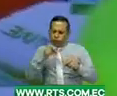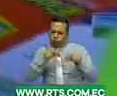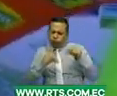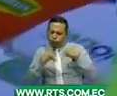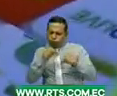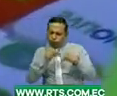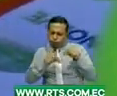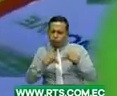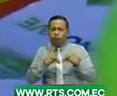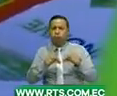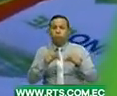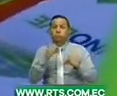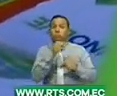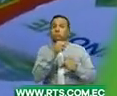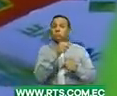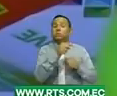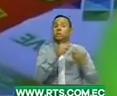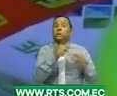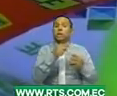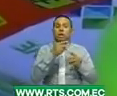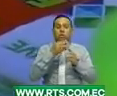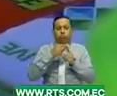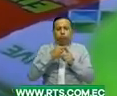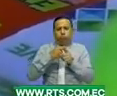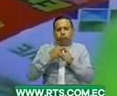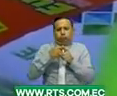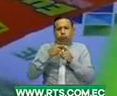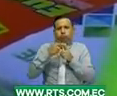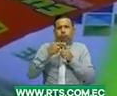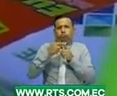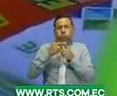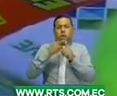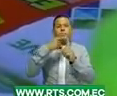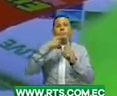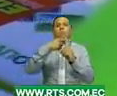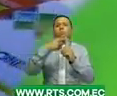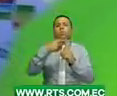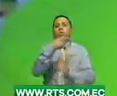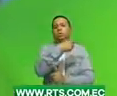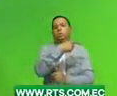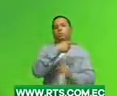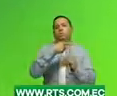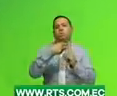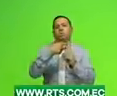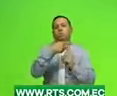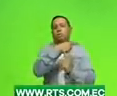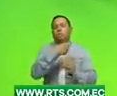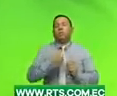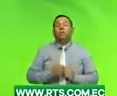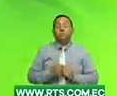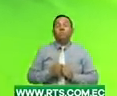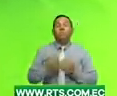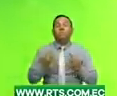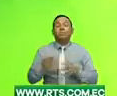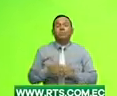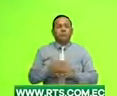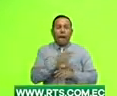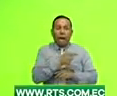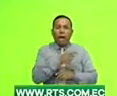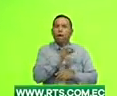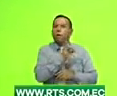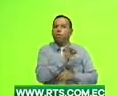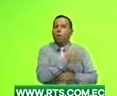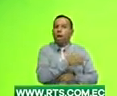En su caso, marcaron las dos líneas, por lo que me indica que su resultado está positivo en este momento, ¿sí? Casos como estos son tratados en las